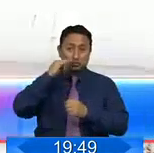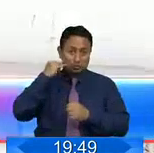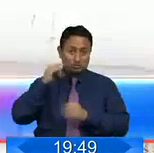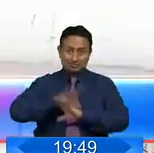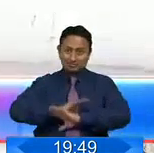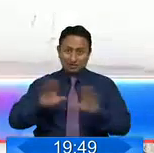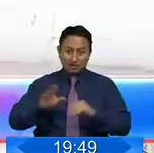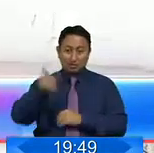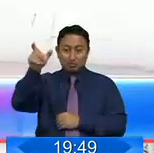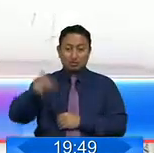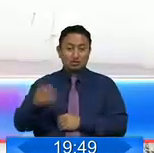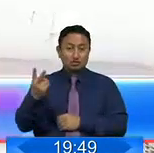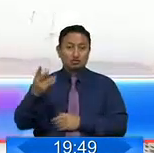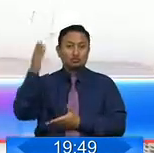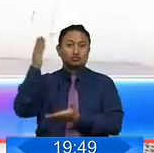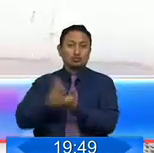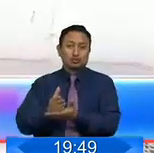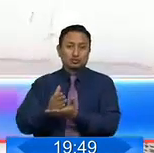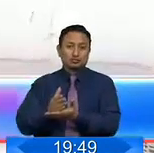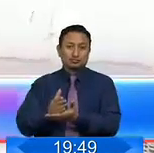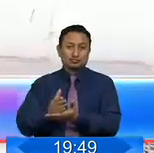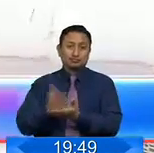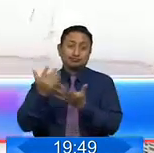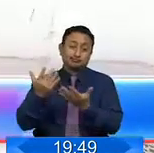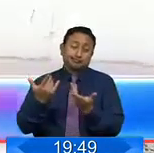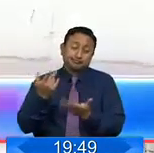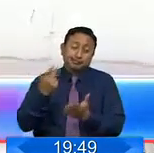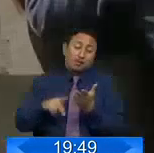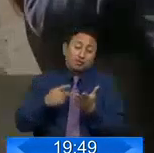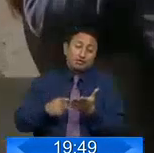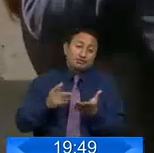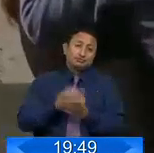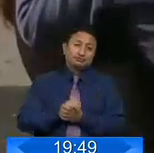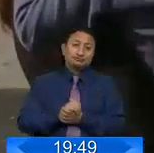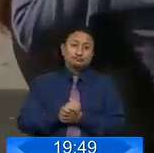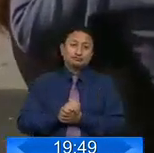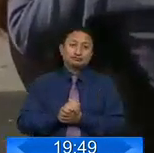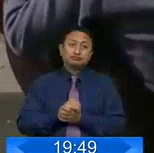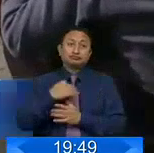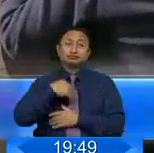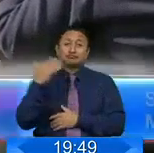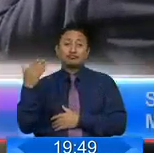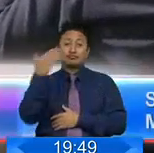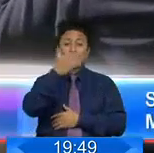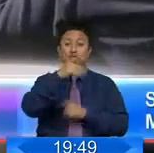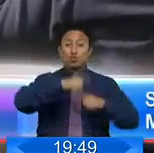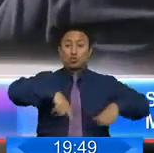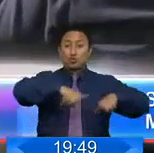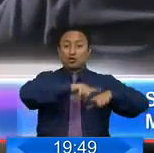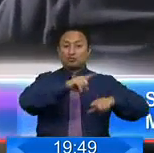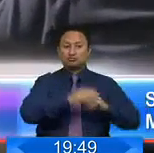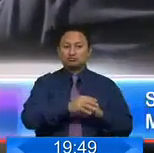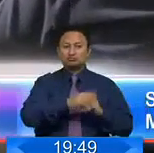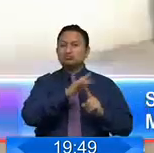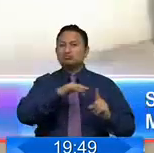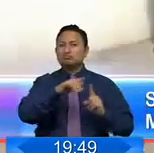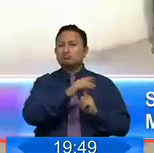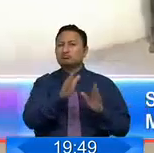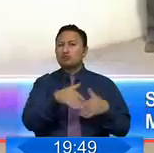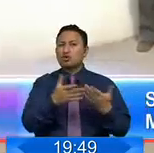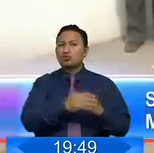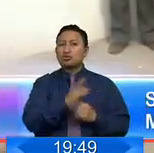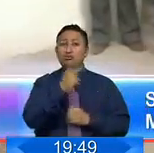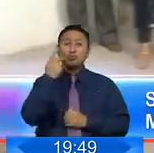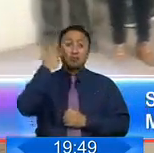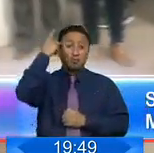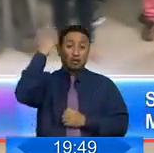están suspendidas hasta ver qué se debe hacer. Acudimos al Guagua Centro para conocer cuál es el ambiente. Los padres y madres